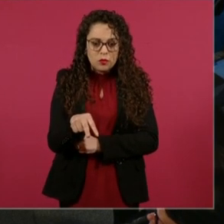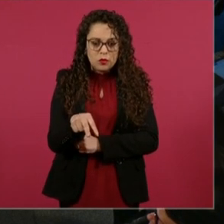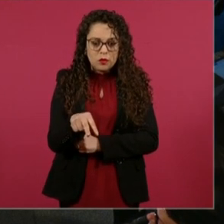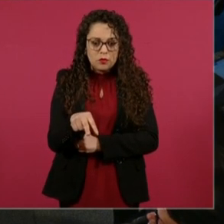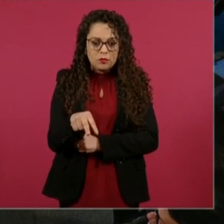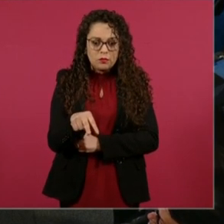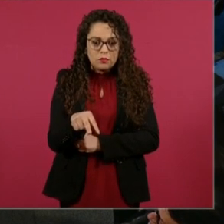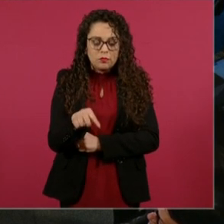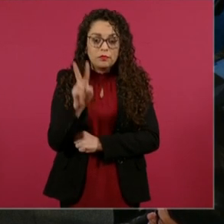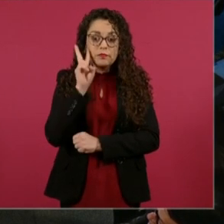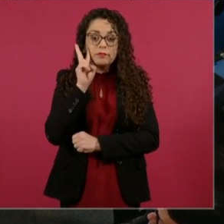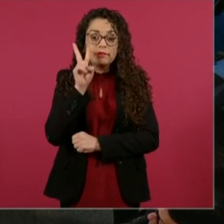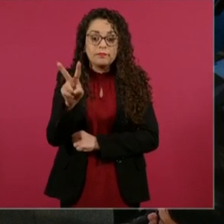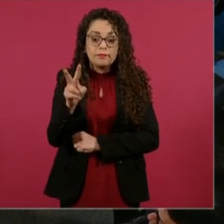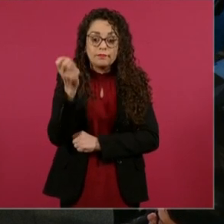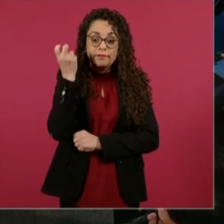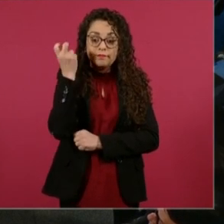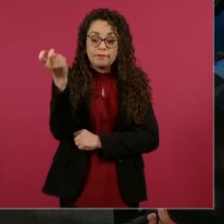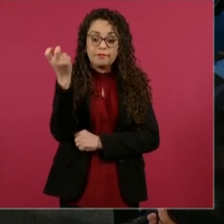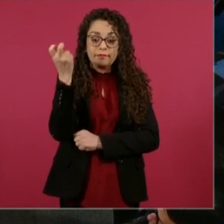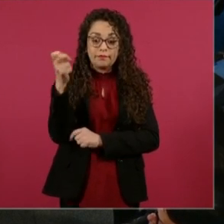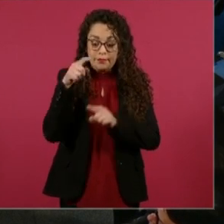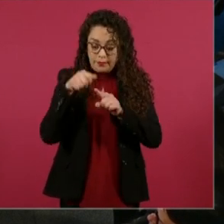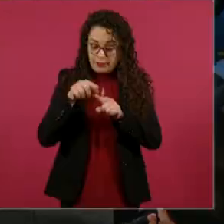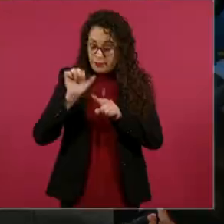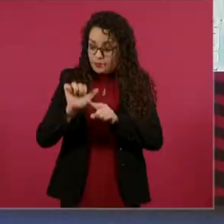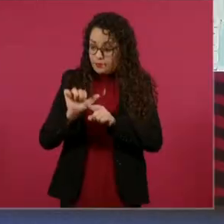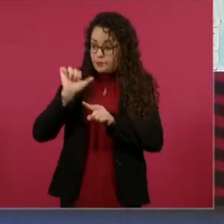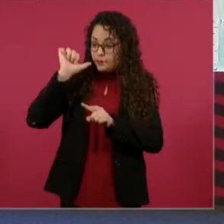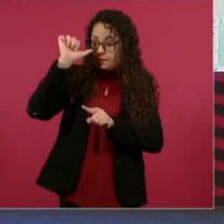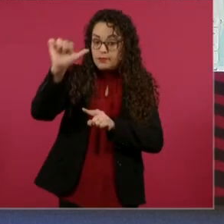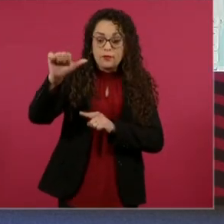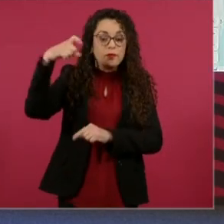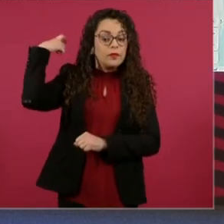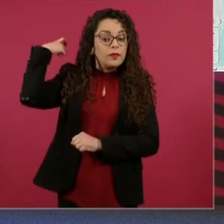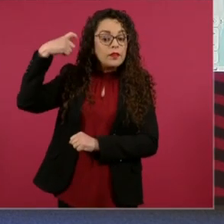aquí, a Querétaro,